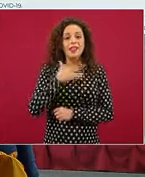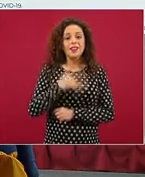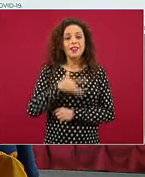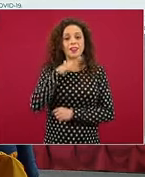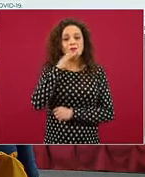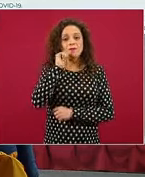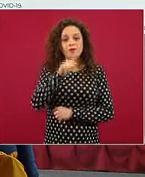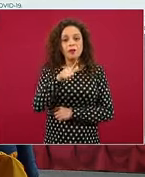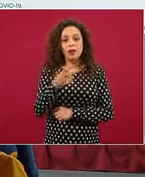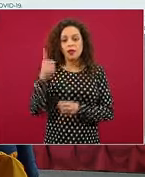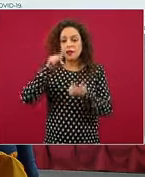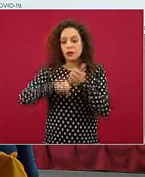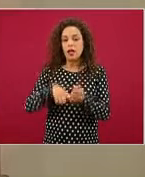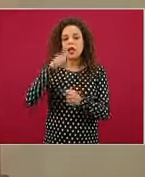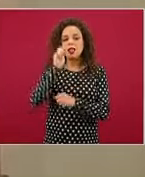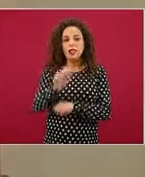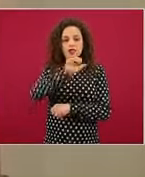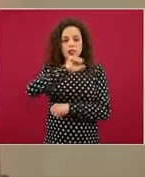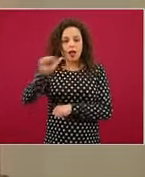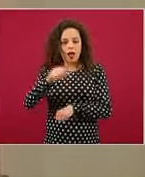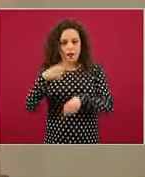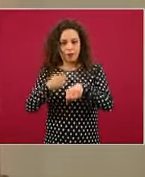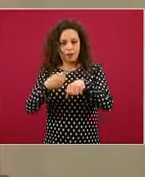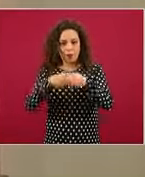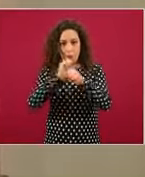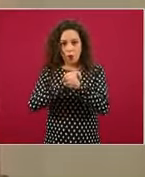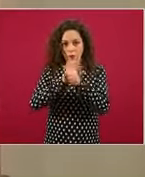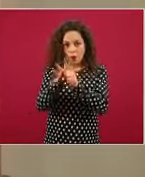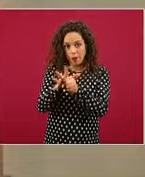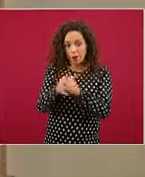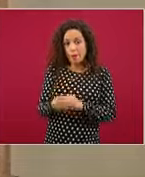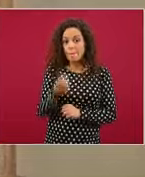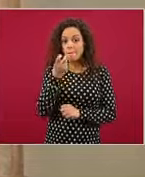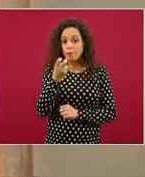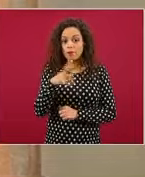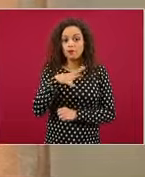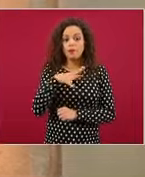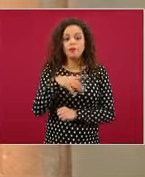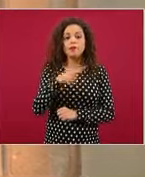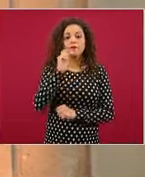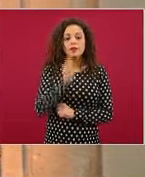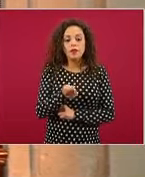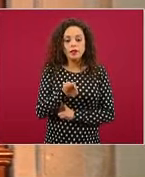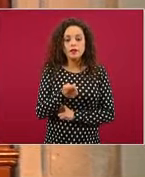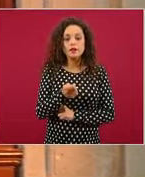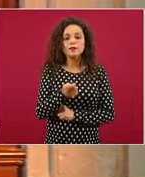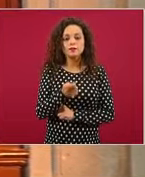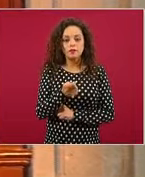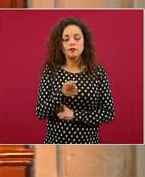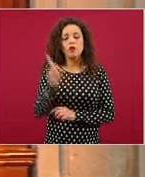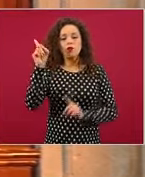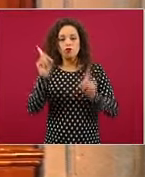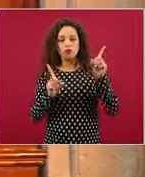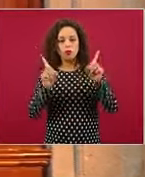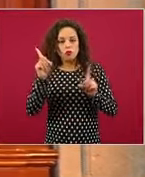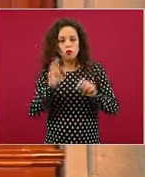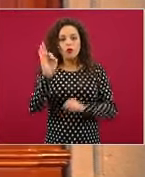de la enfermedad y que por lo tanto cumplen con la definición operacional de caso sospechoso